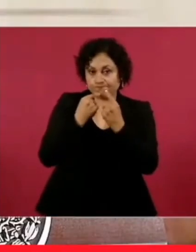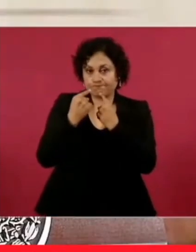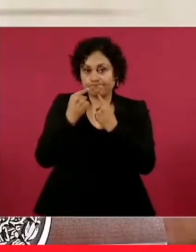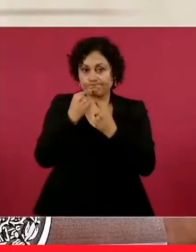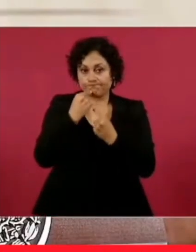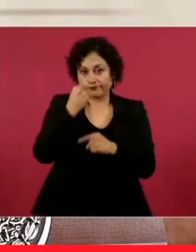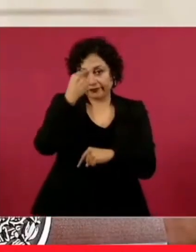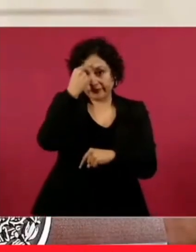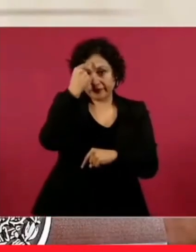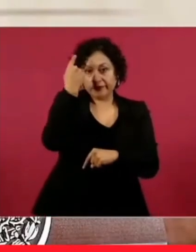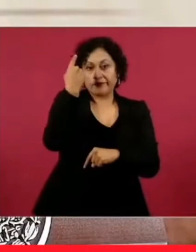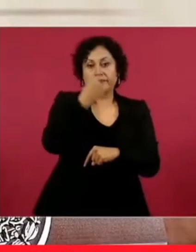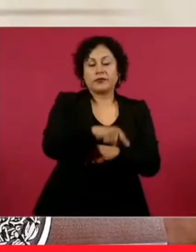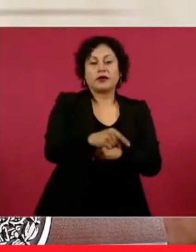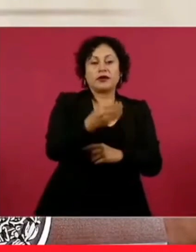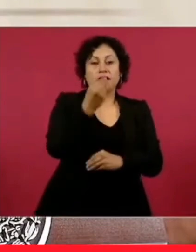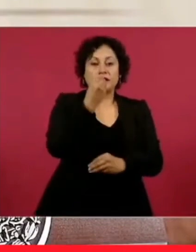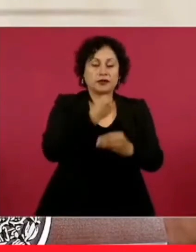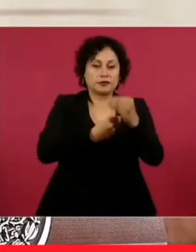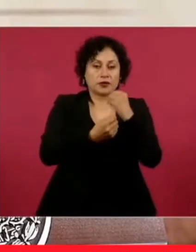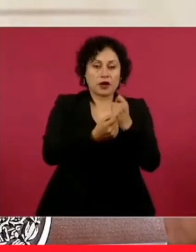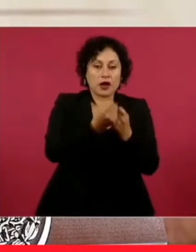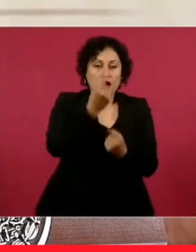no aumenten precios.